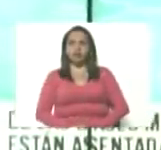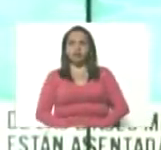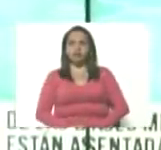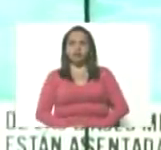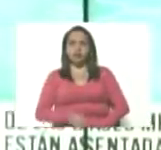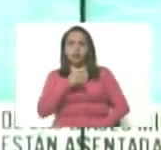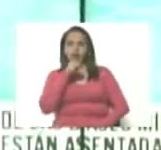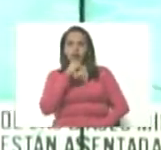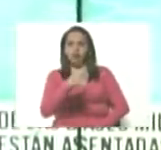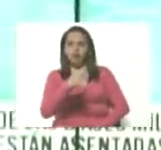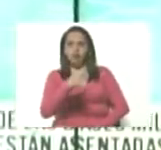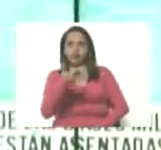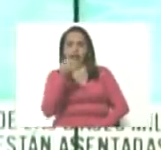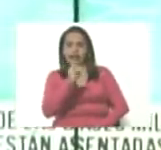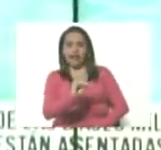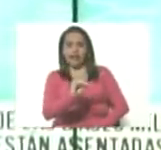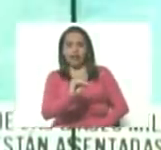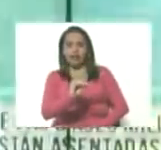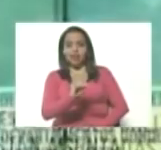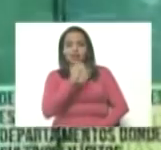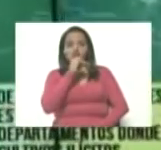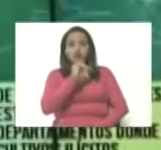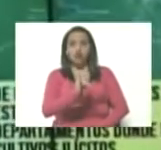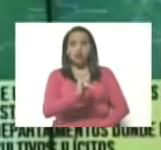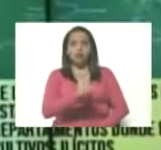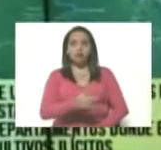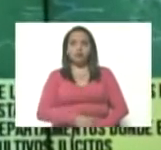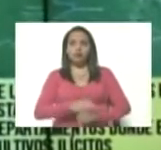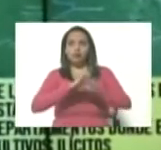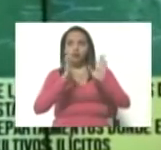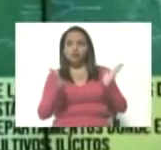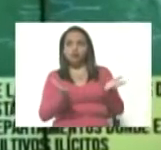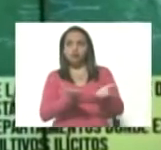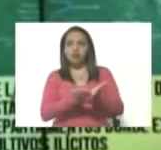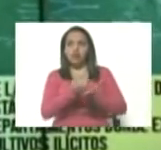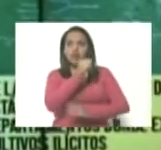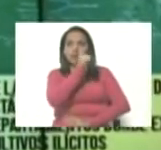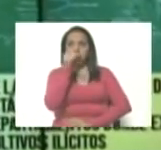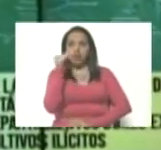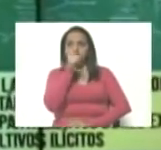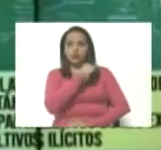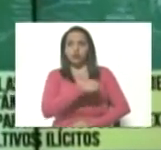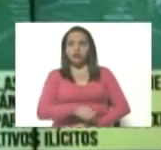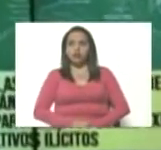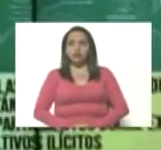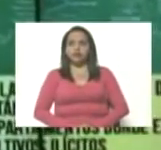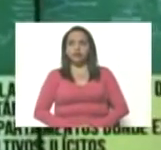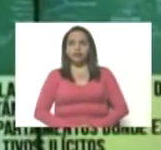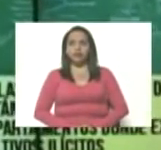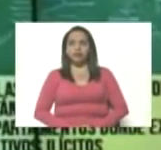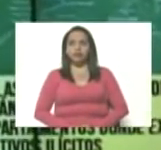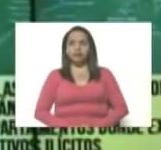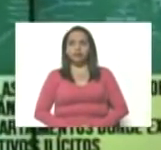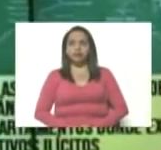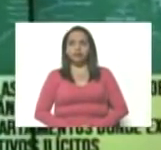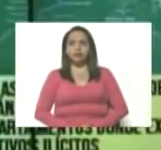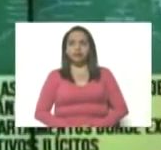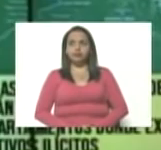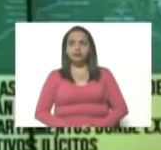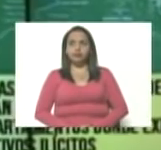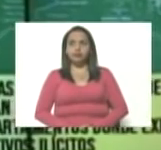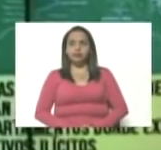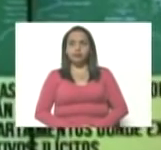información extraída del informe mundial de las drogas, repito, del informe mundial de las drogas de la